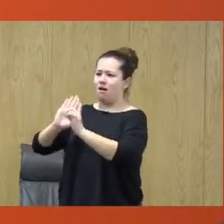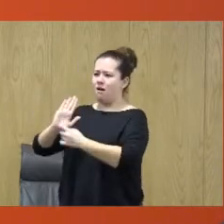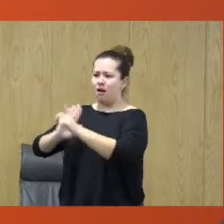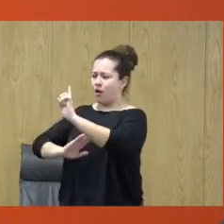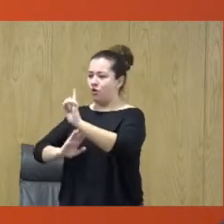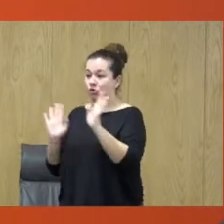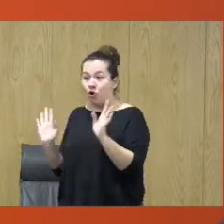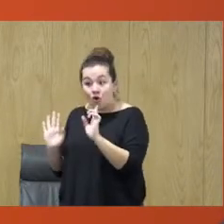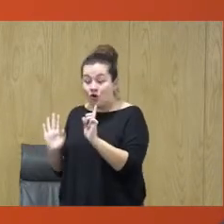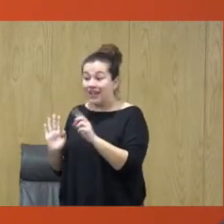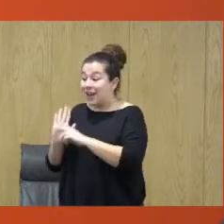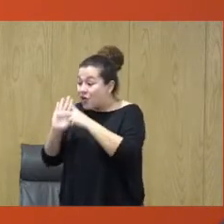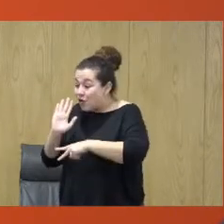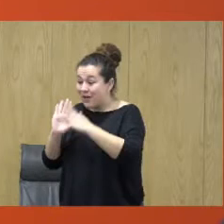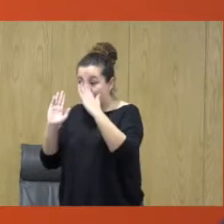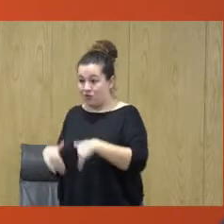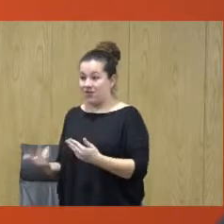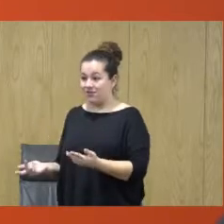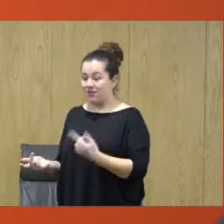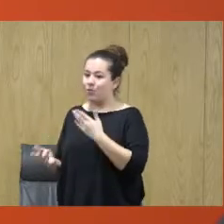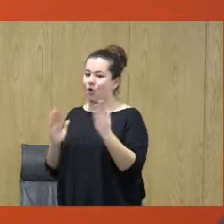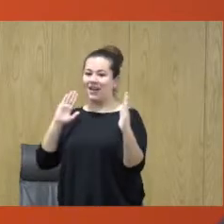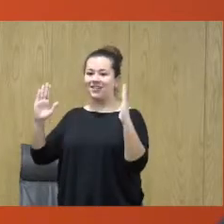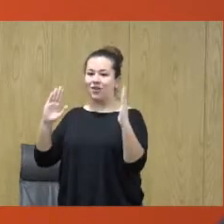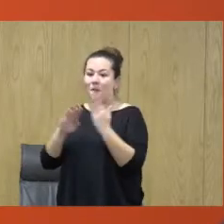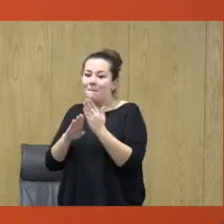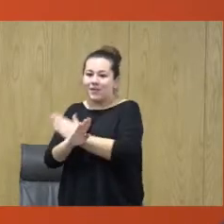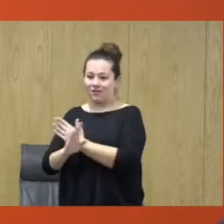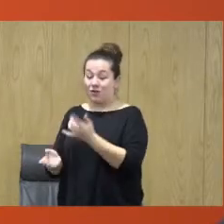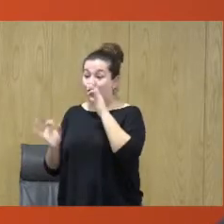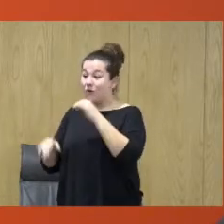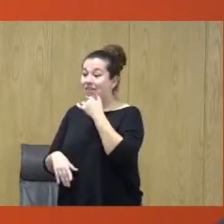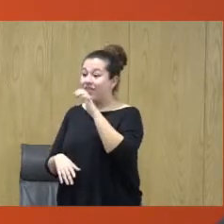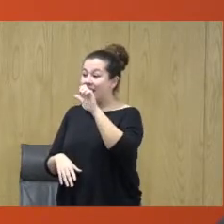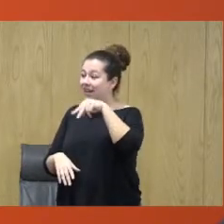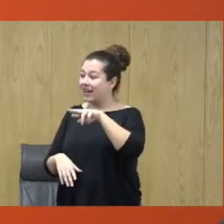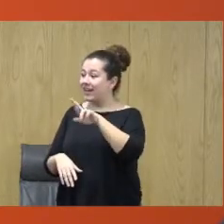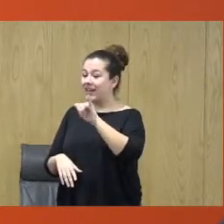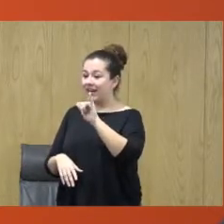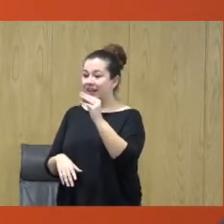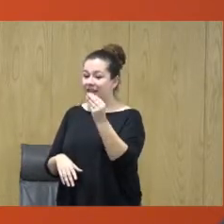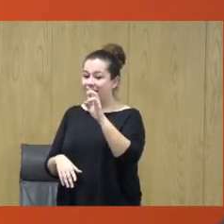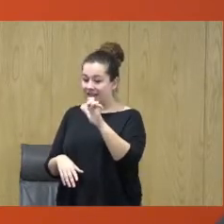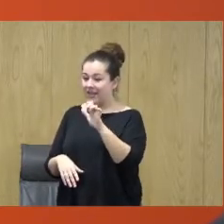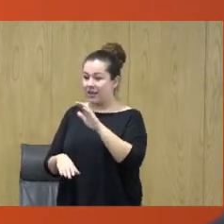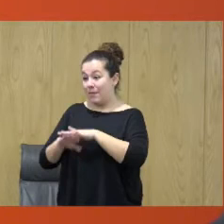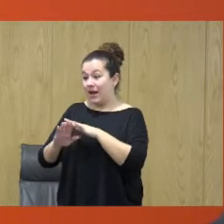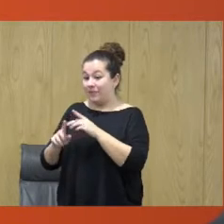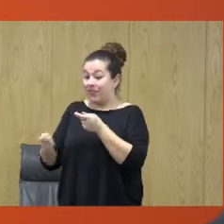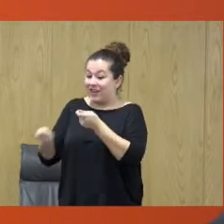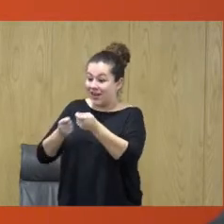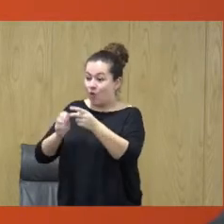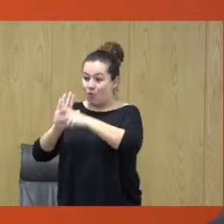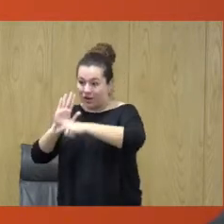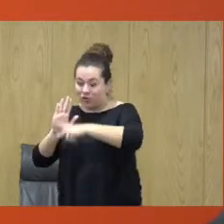tienen norma. Están en un estado previo, como bien decía Enrique, al regulatorio y, por tanto, están en una situación